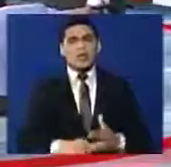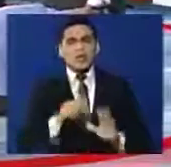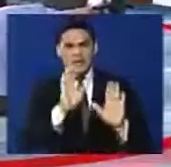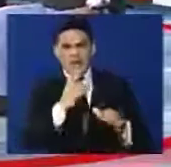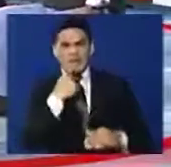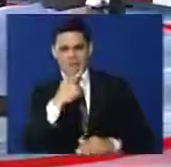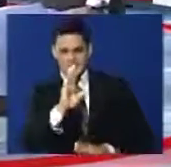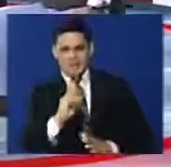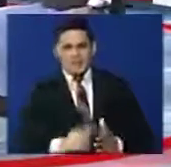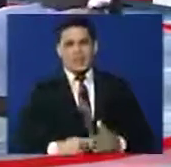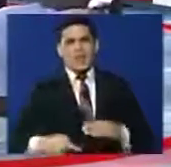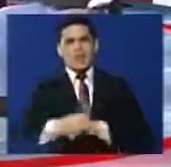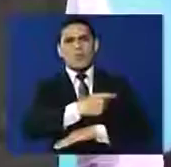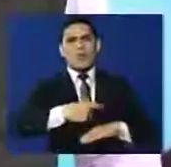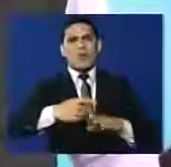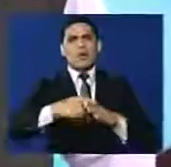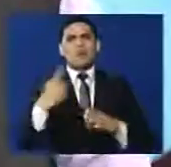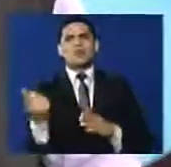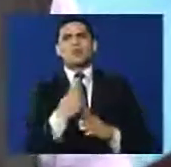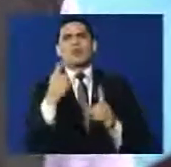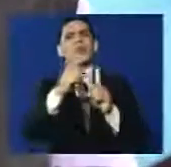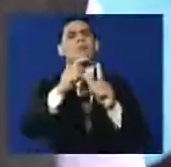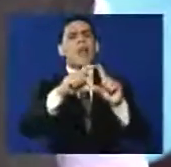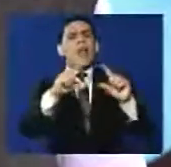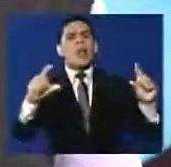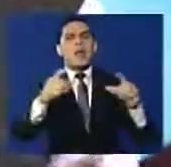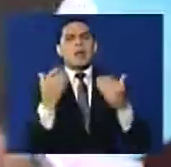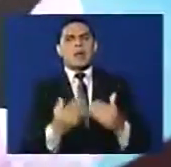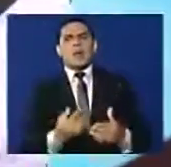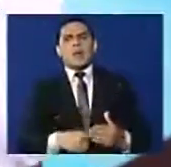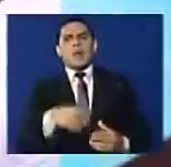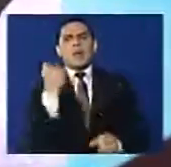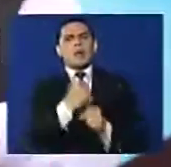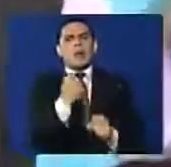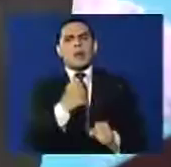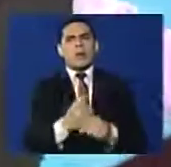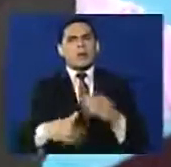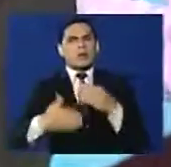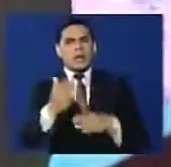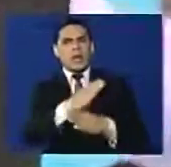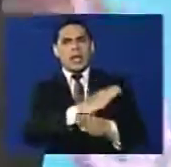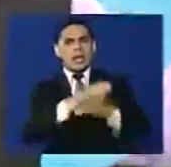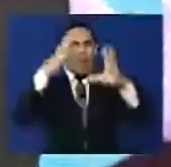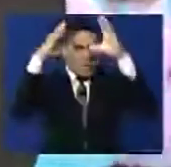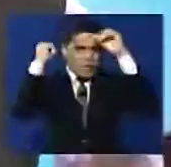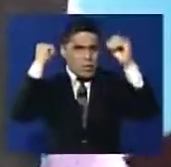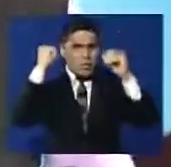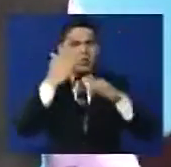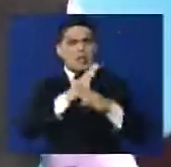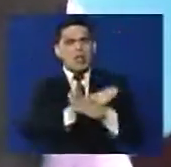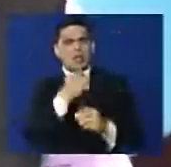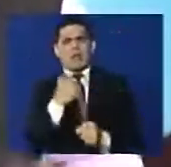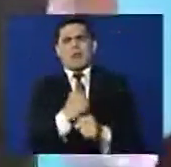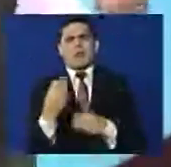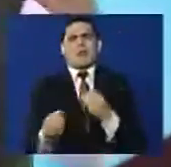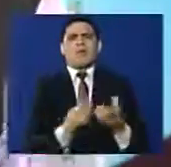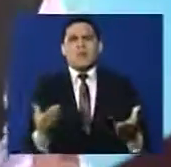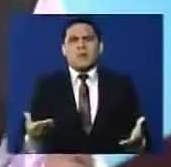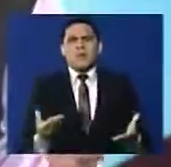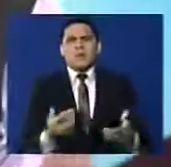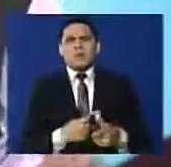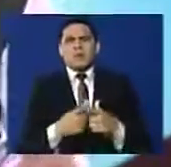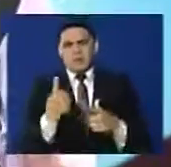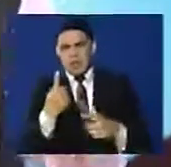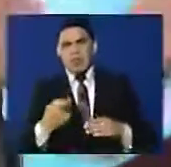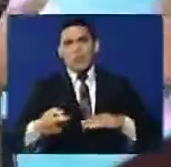Yo te dije hace rato que esto era un gobierno de slogans. Ahora tenemos un presidente obrerista que antes era canciller también era obrerista, pues nadie dijo que era el canciller obrerista.